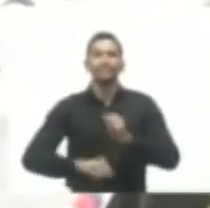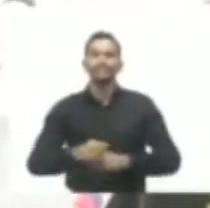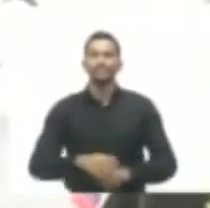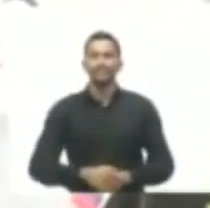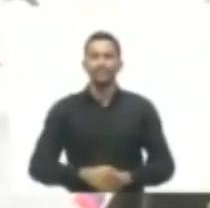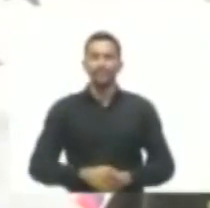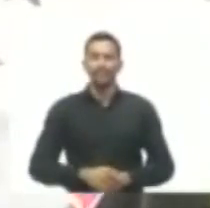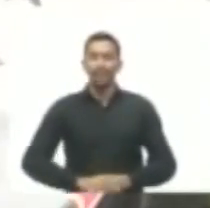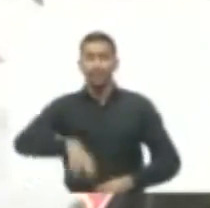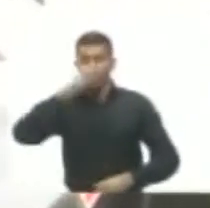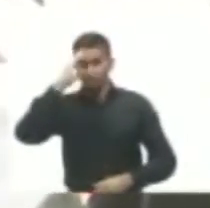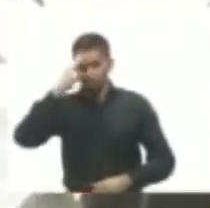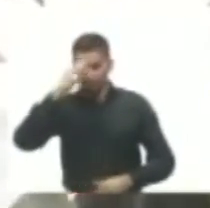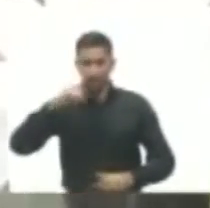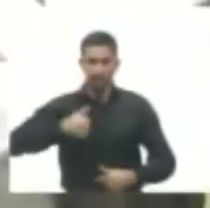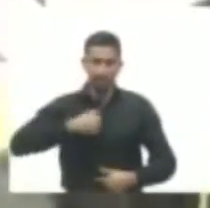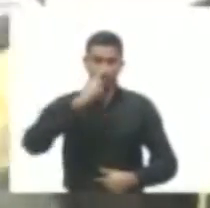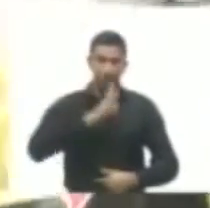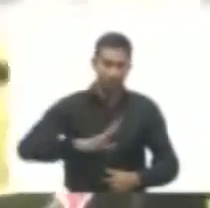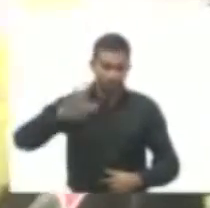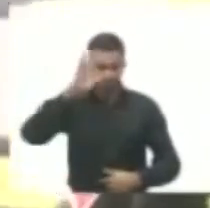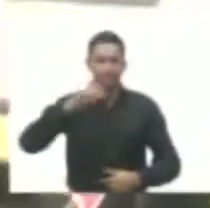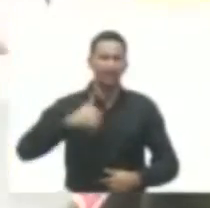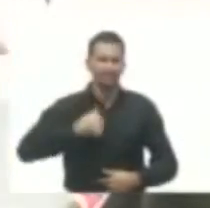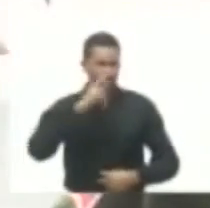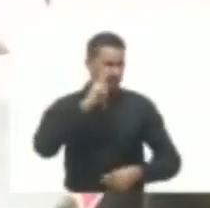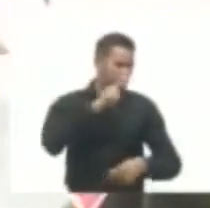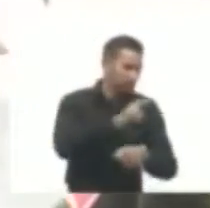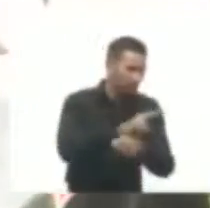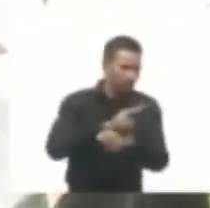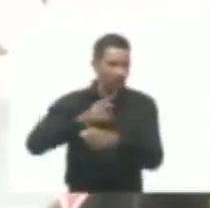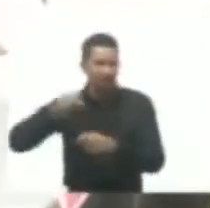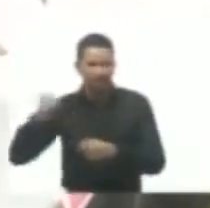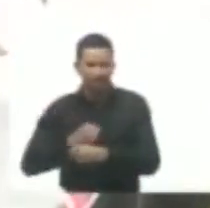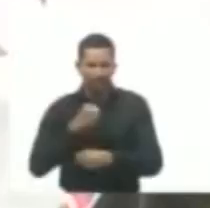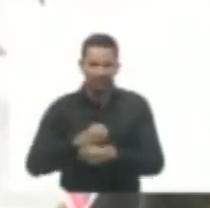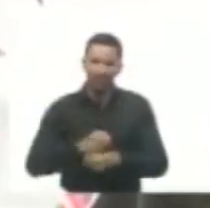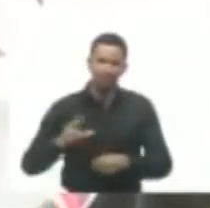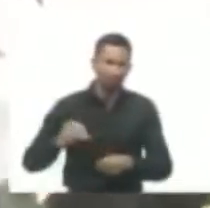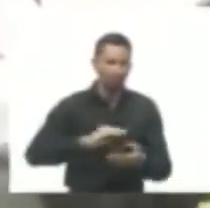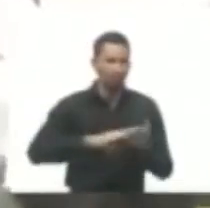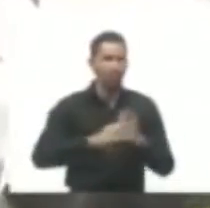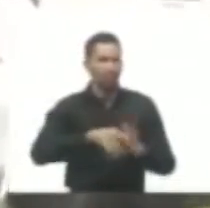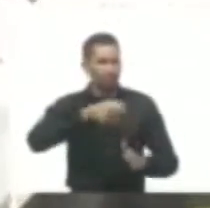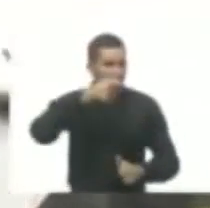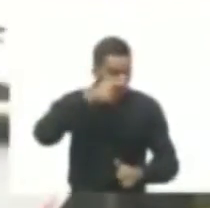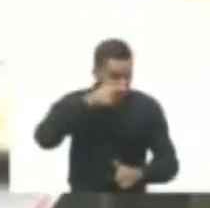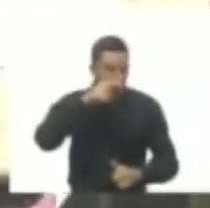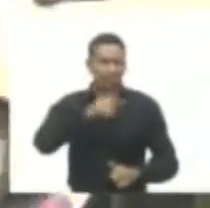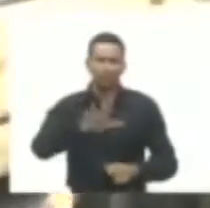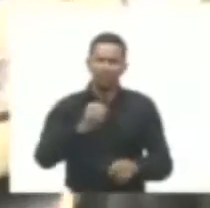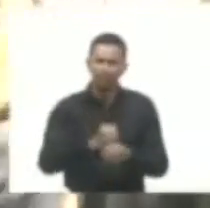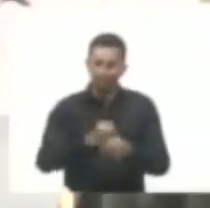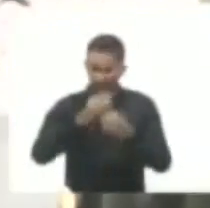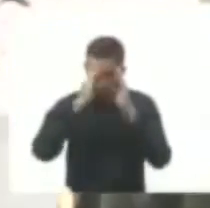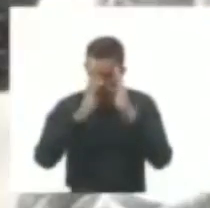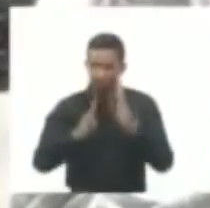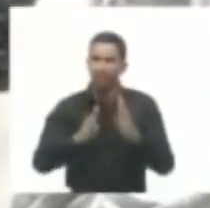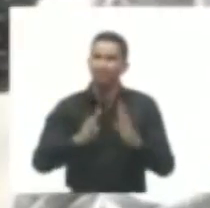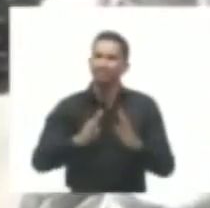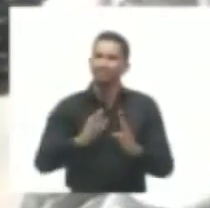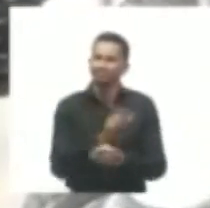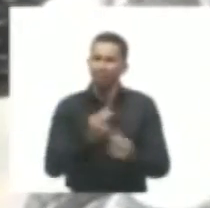del Estado hemos estado muy trabajando mancomunadamente para que su trabajo sea cada día más equilibrado y sin ningún tipo de